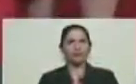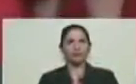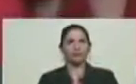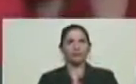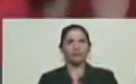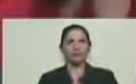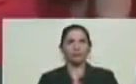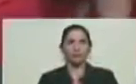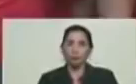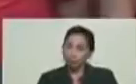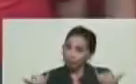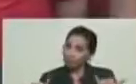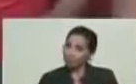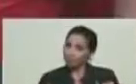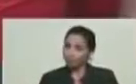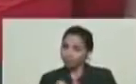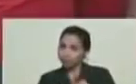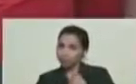Ahora, compatriotas,